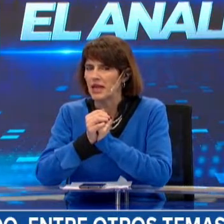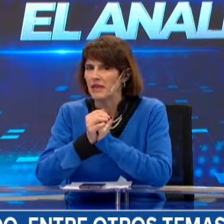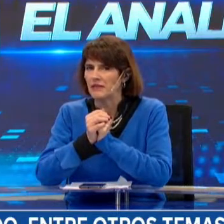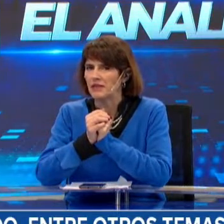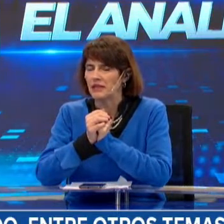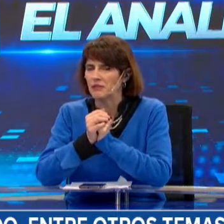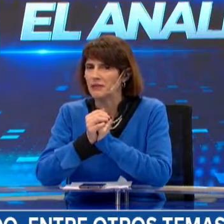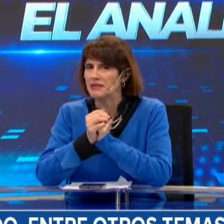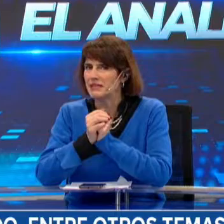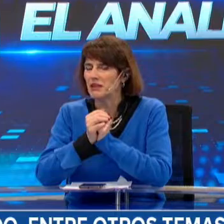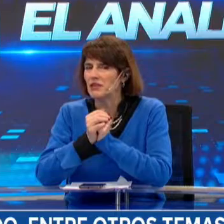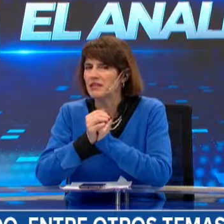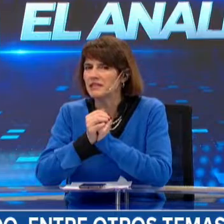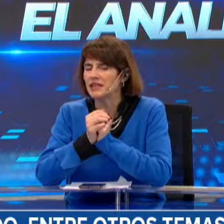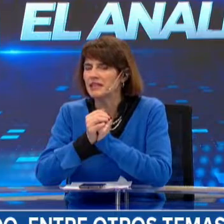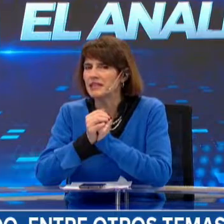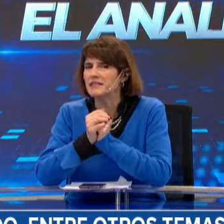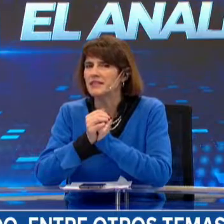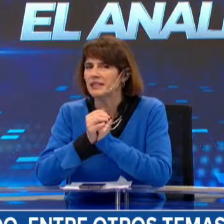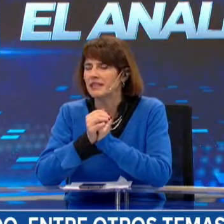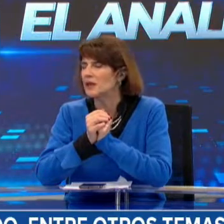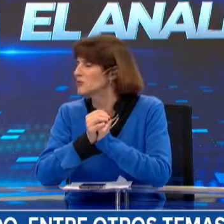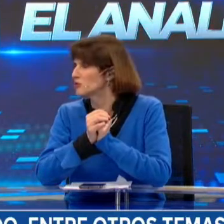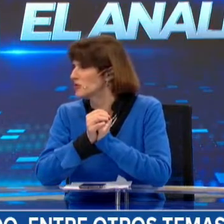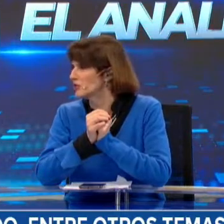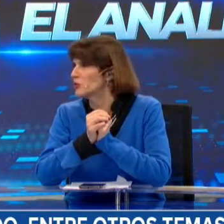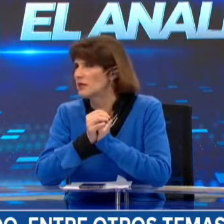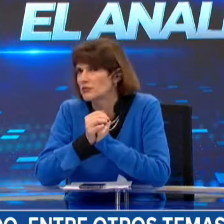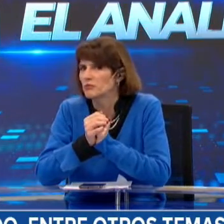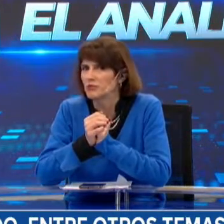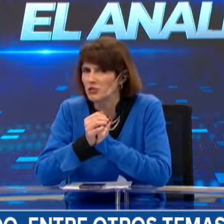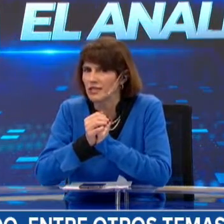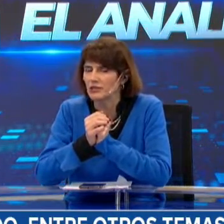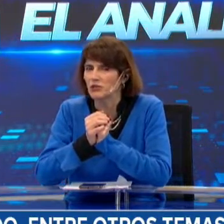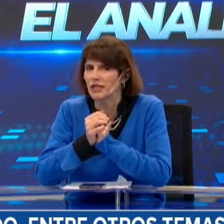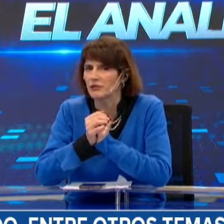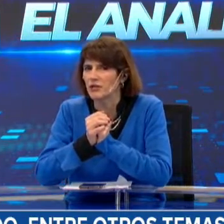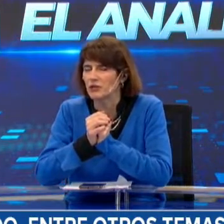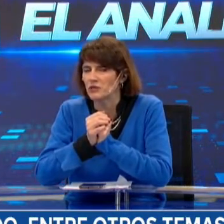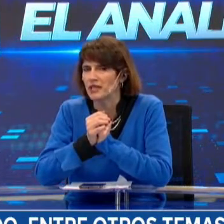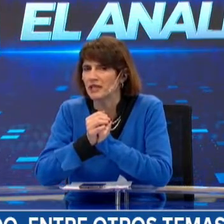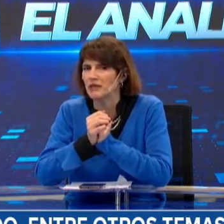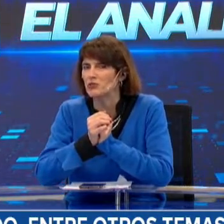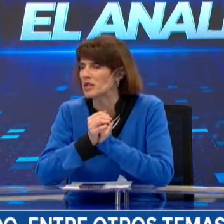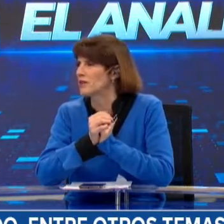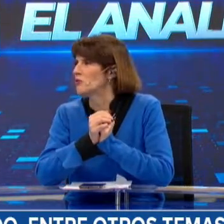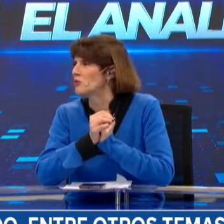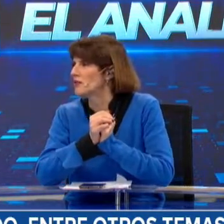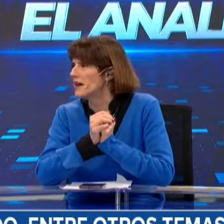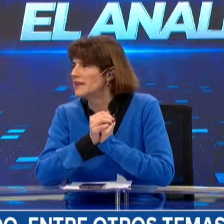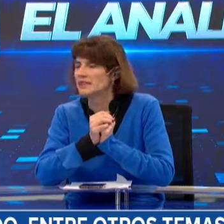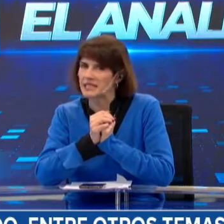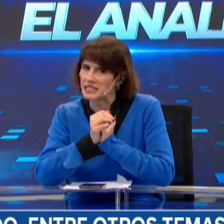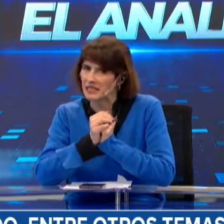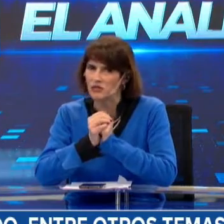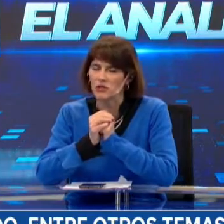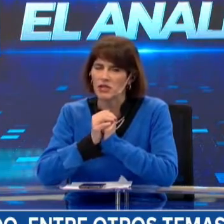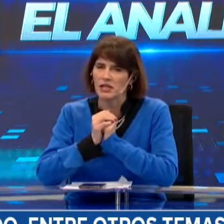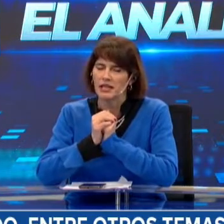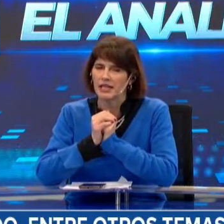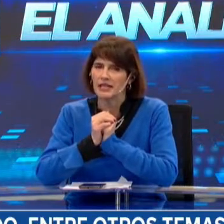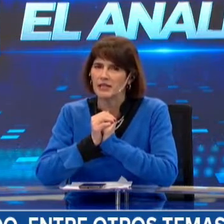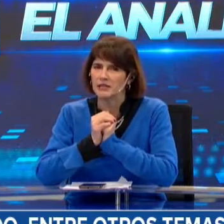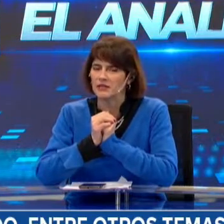de privatizar aerolíneas argentinas era un proyecto o es un proyecto que a todas luces genera mucha incomodidad y